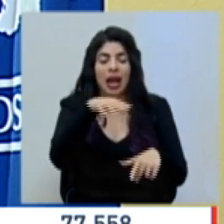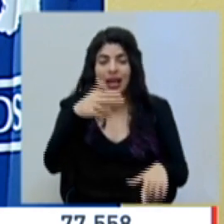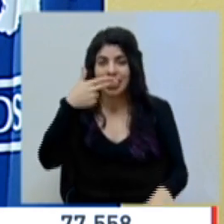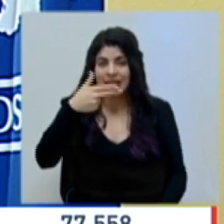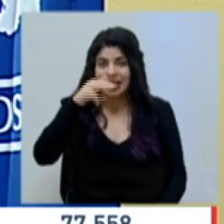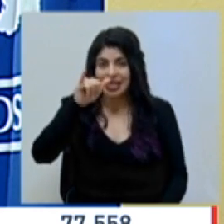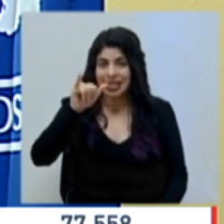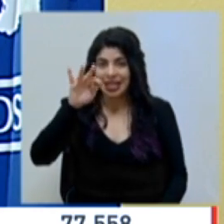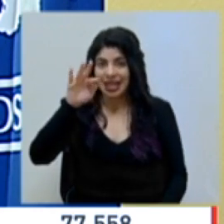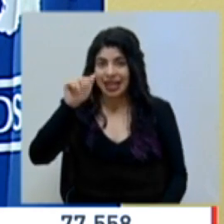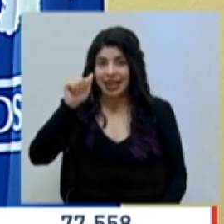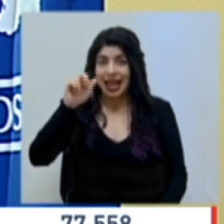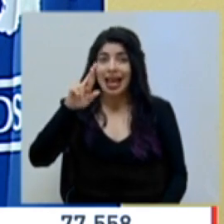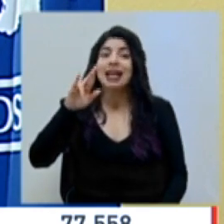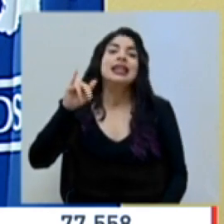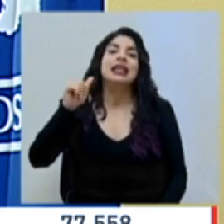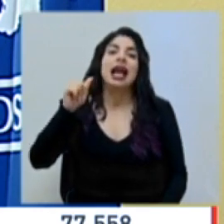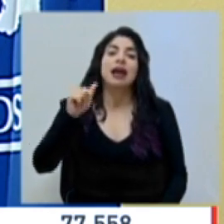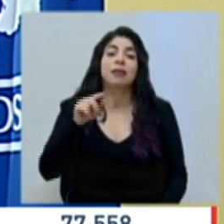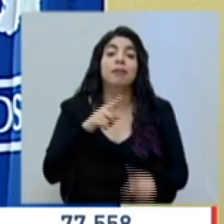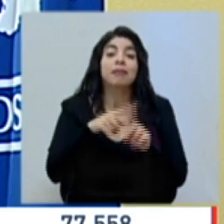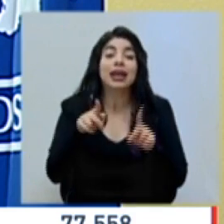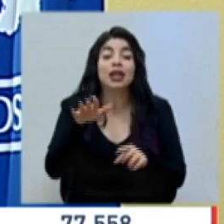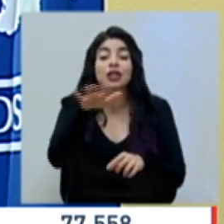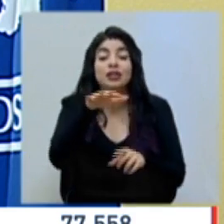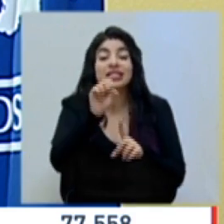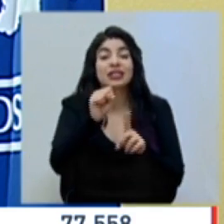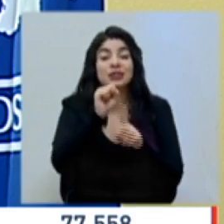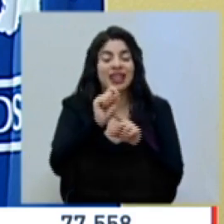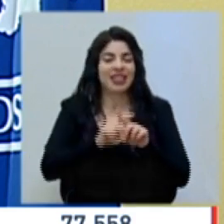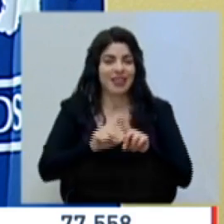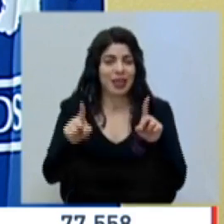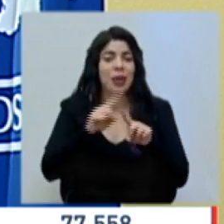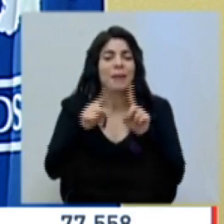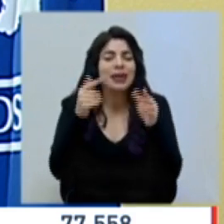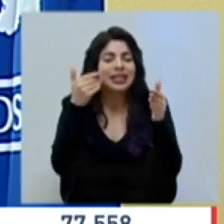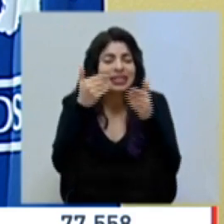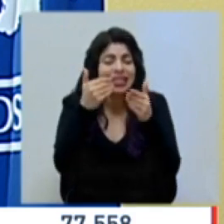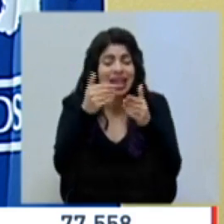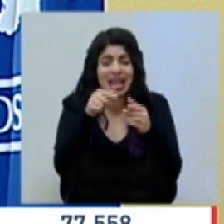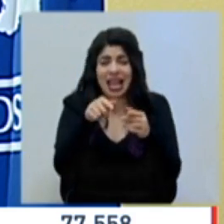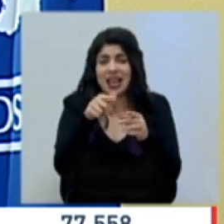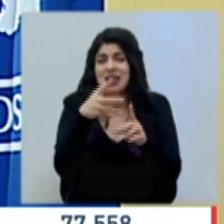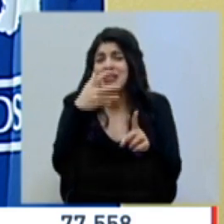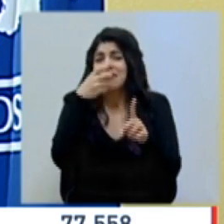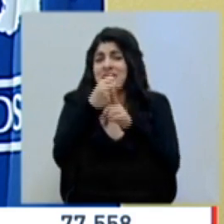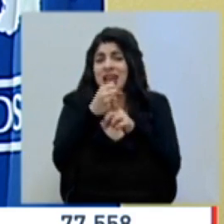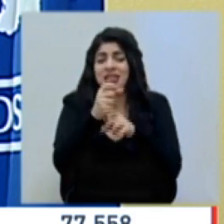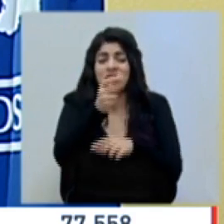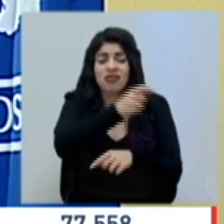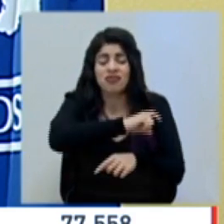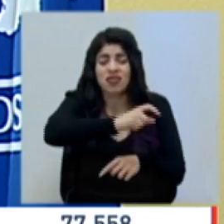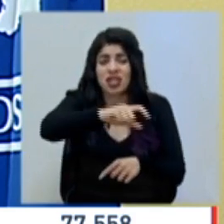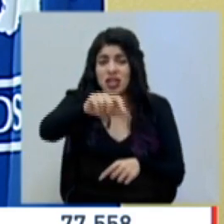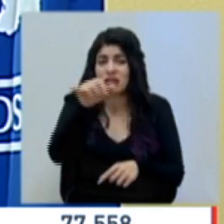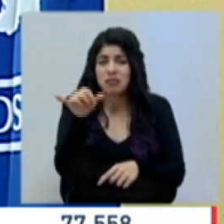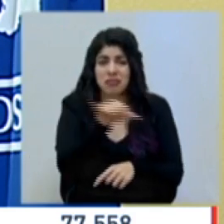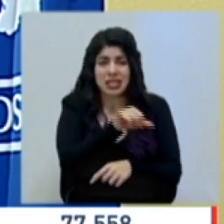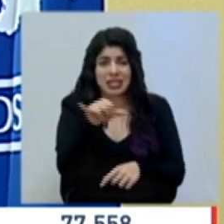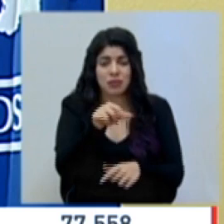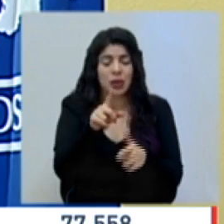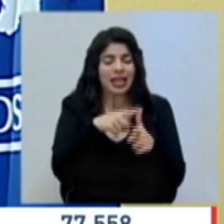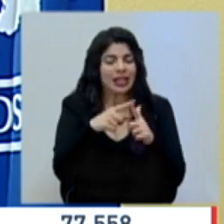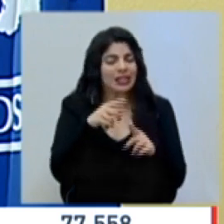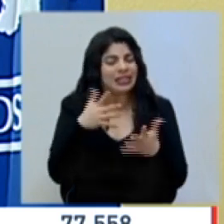Chitaría. Son condiciones distintas, pero están muy cercanos, afectan la misma quebrada. Entonces aquí hay